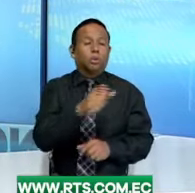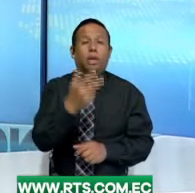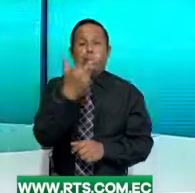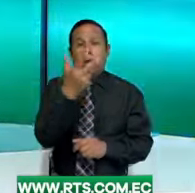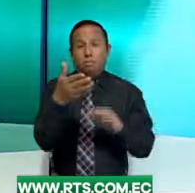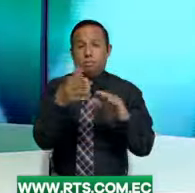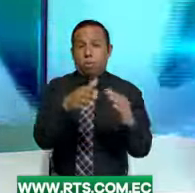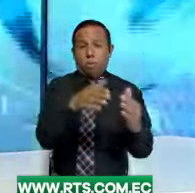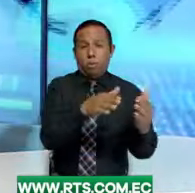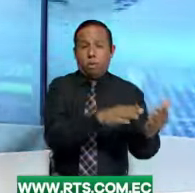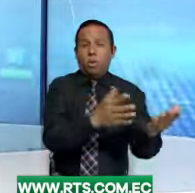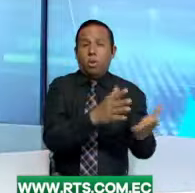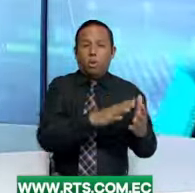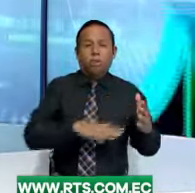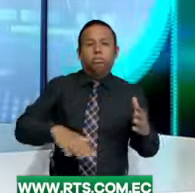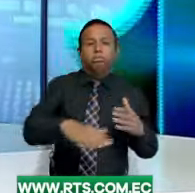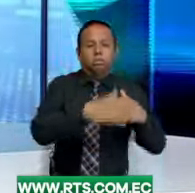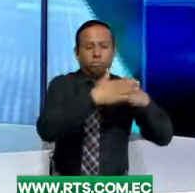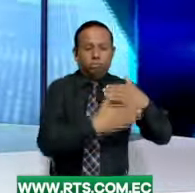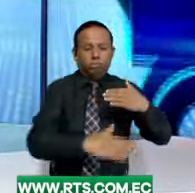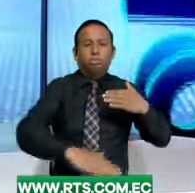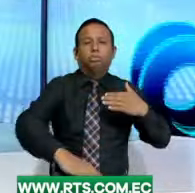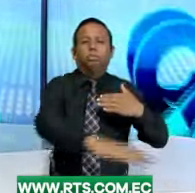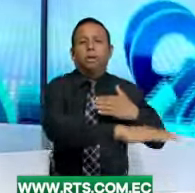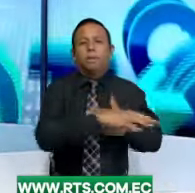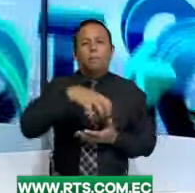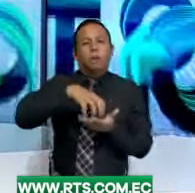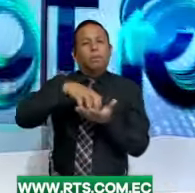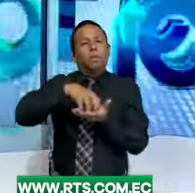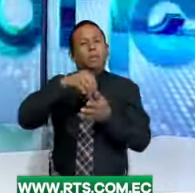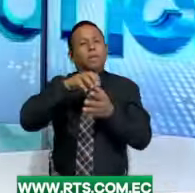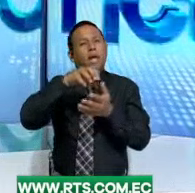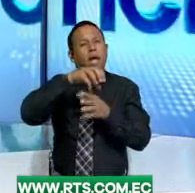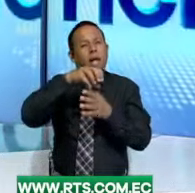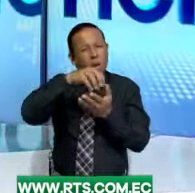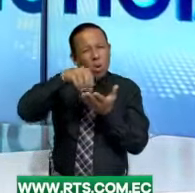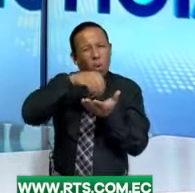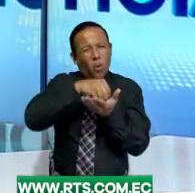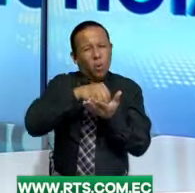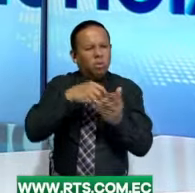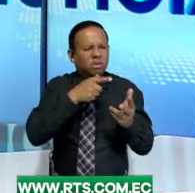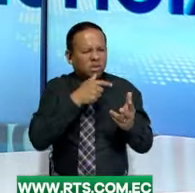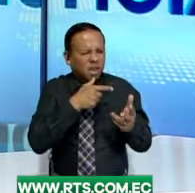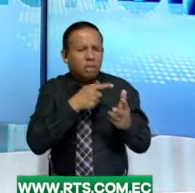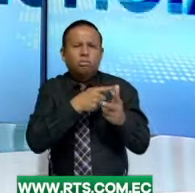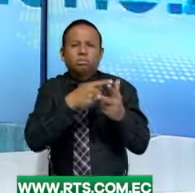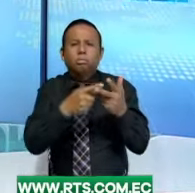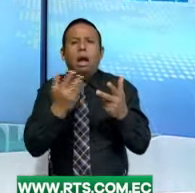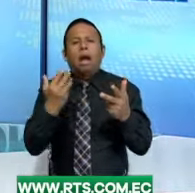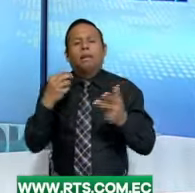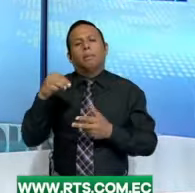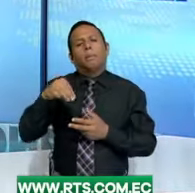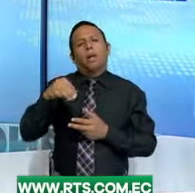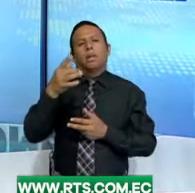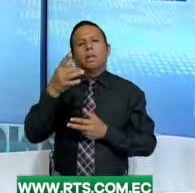fueron halladas flotando en la costa de Bajo Alto, en la provincia del Oro, se tratan de comuneros que desaparecieron el pasado martes 18 de junio cuando